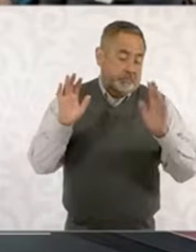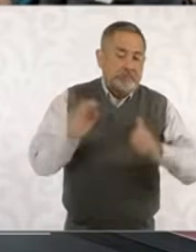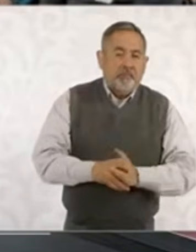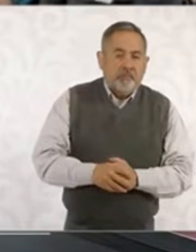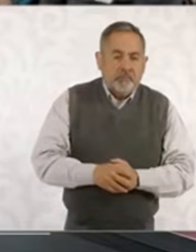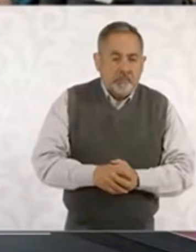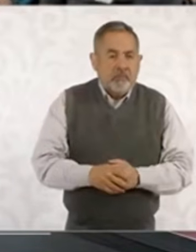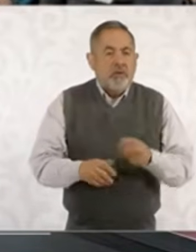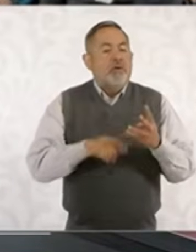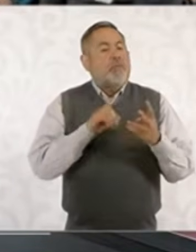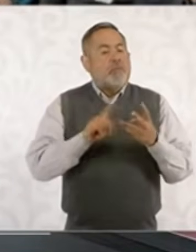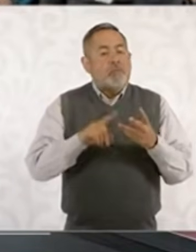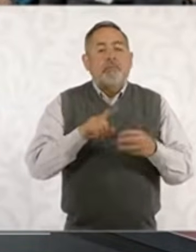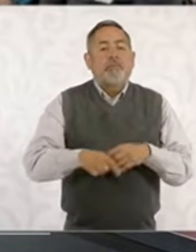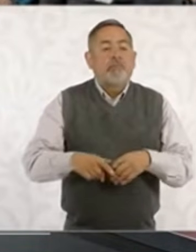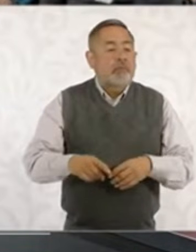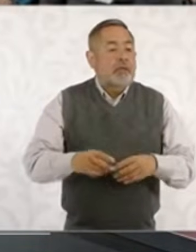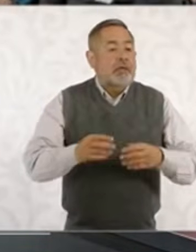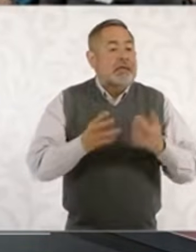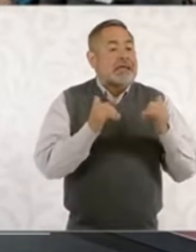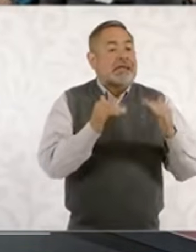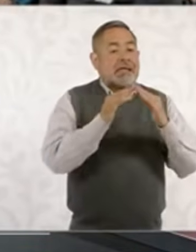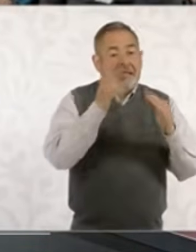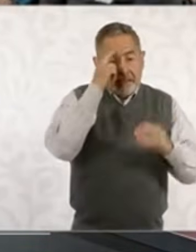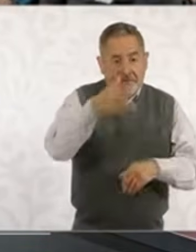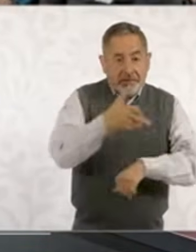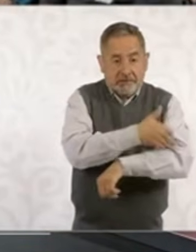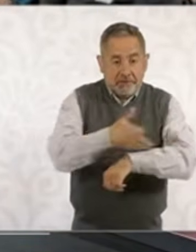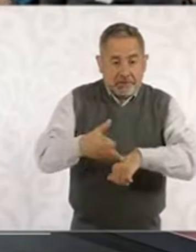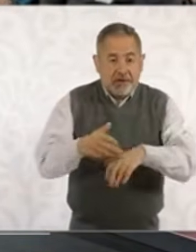vivienda familiar con